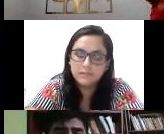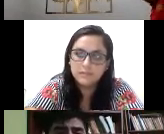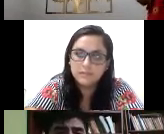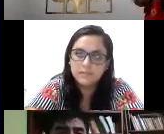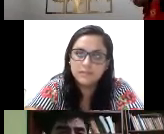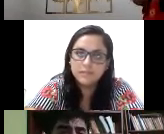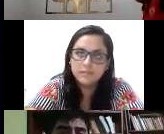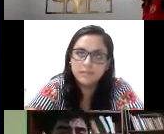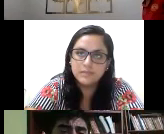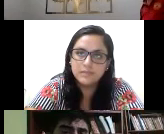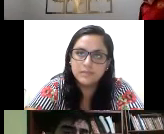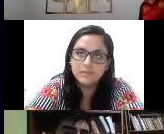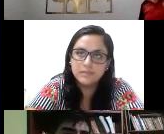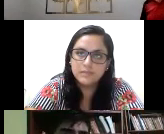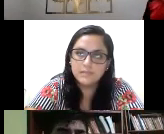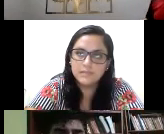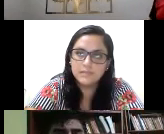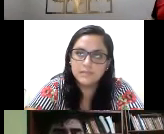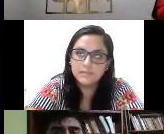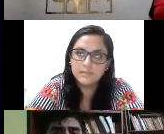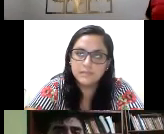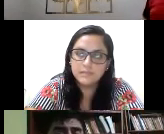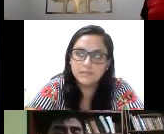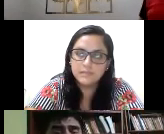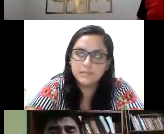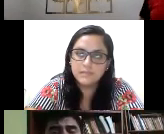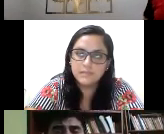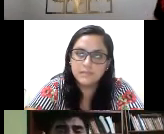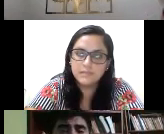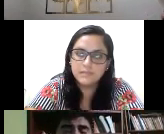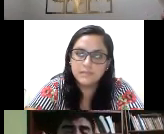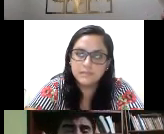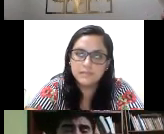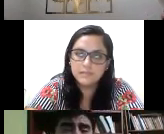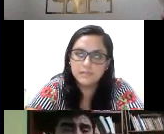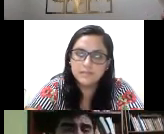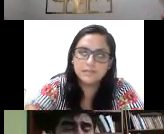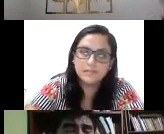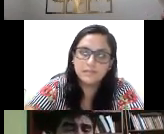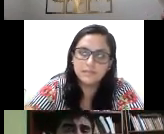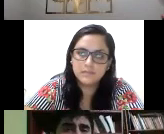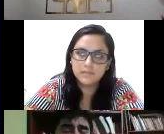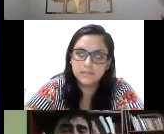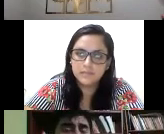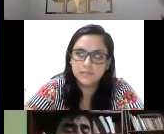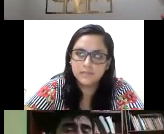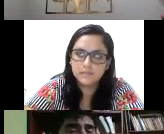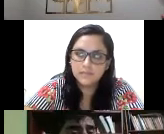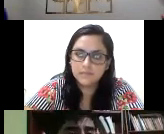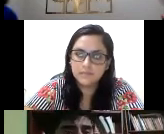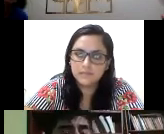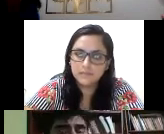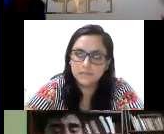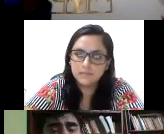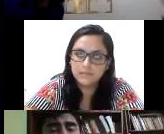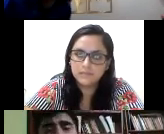es, digamos, de parte de los animales hacia el hombre, ¿no? Pero en realidad eso es una teoría porque hasta ahora está siendo